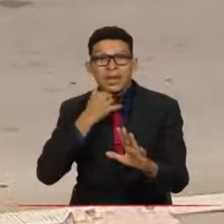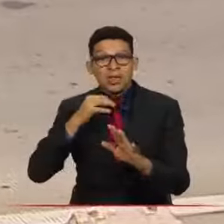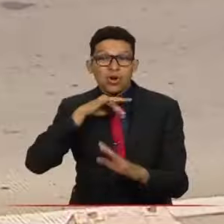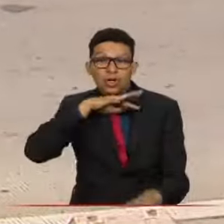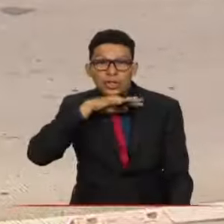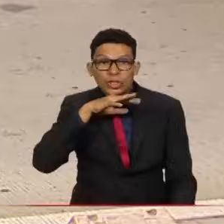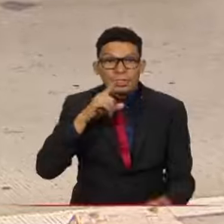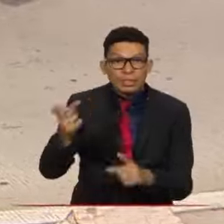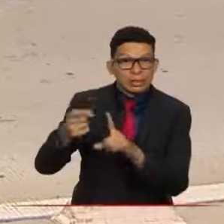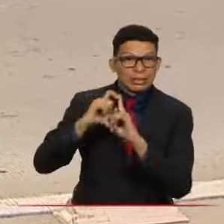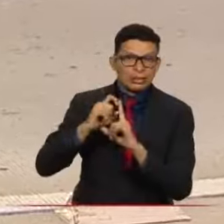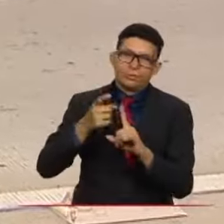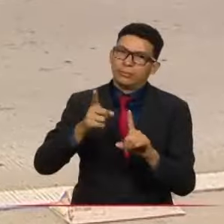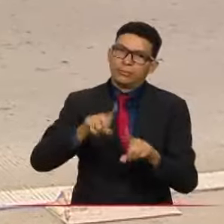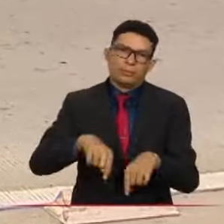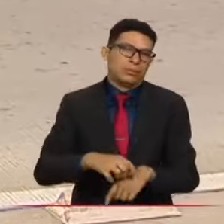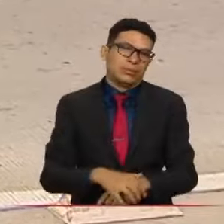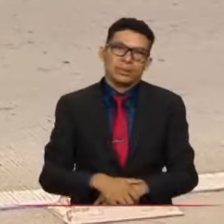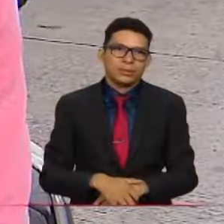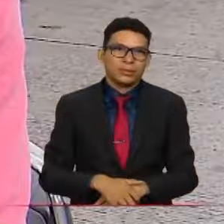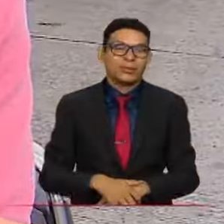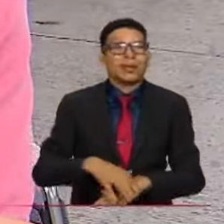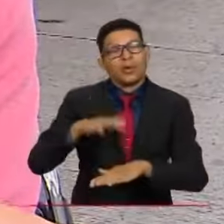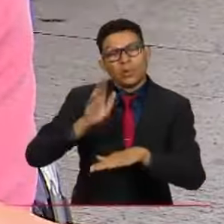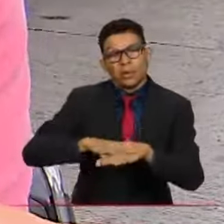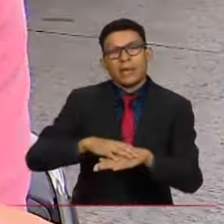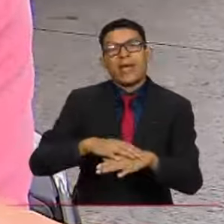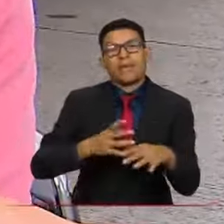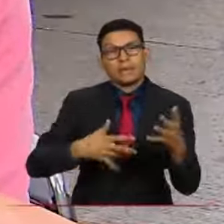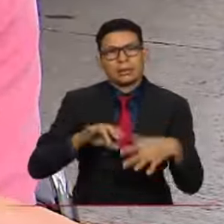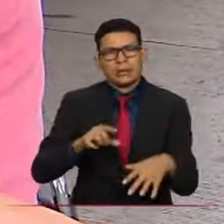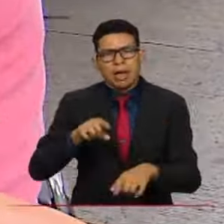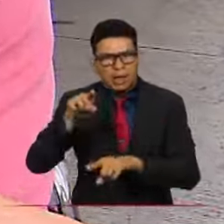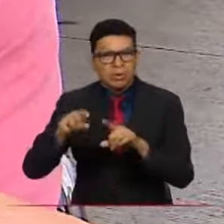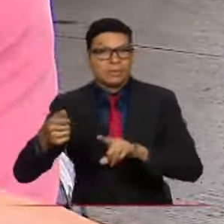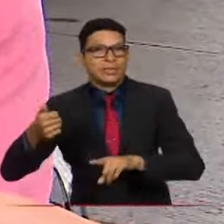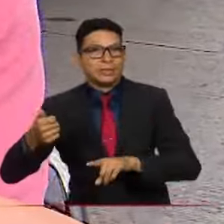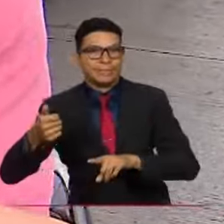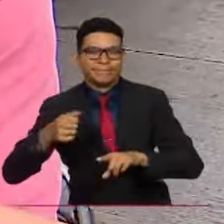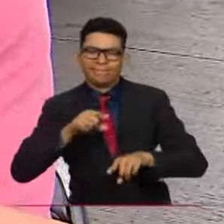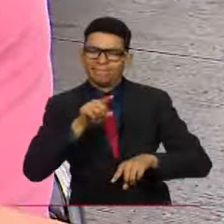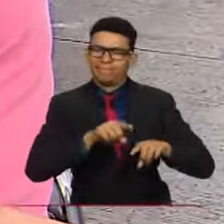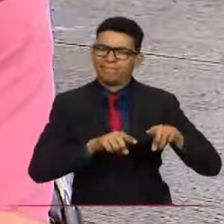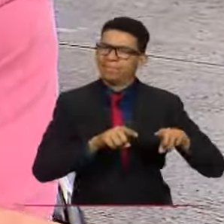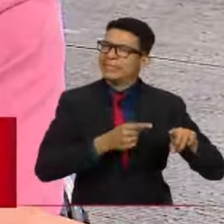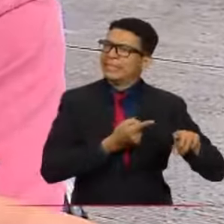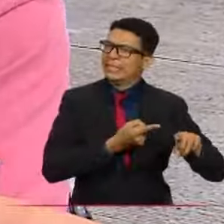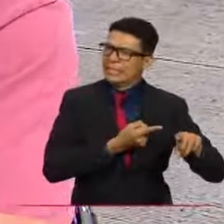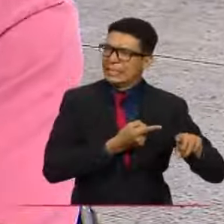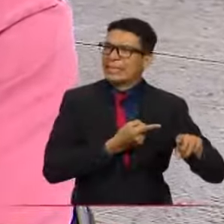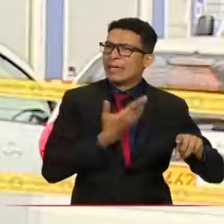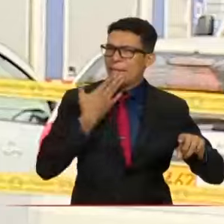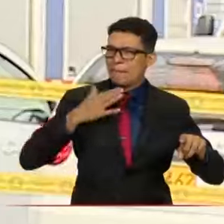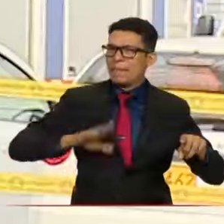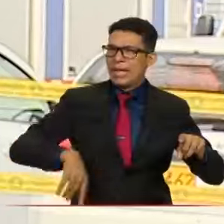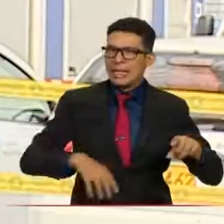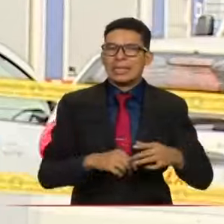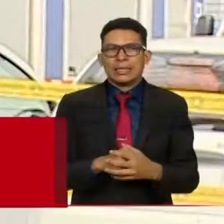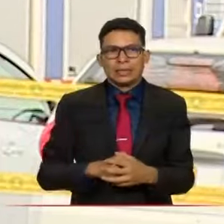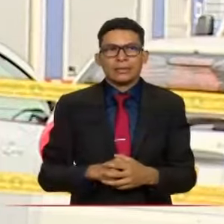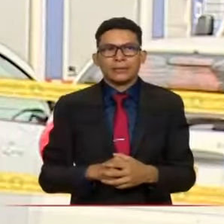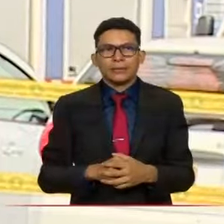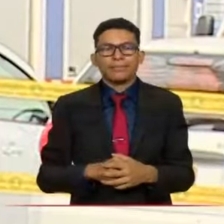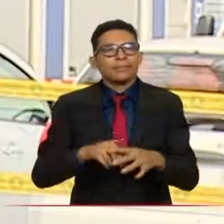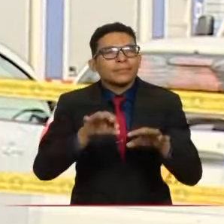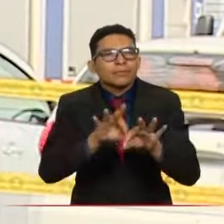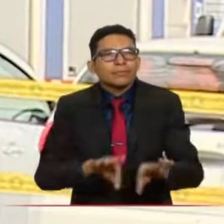¿no? Porque es que uno a veces tiene culpa también, pero como hay unos que son bien, hay otros que también llevan el pecado encima. Lo más